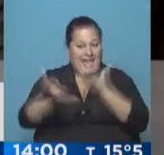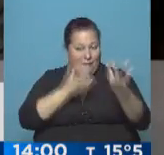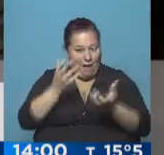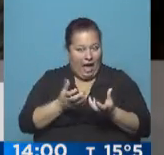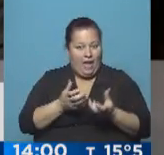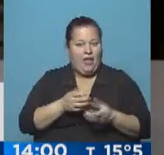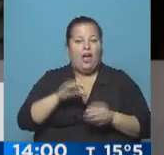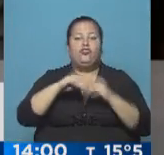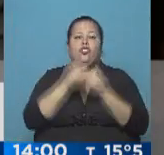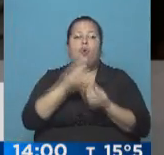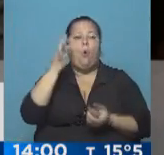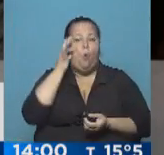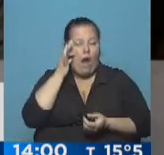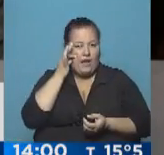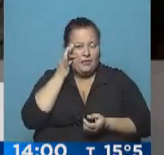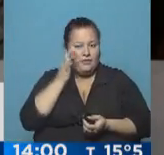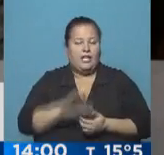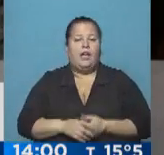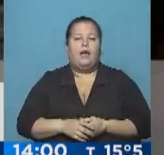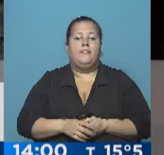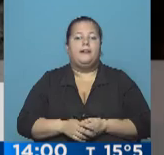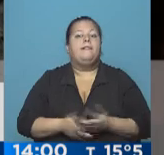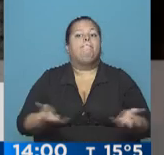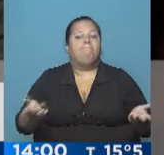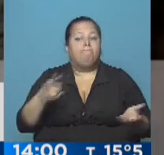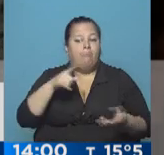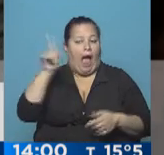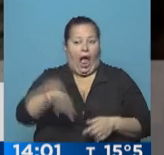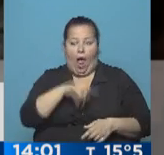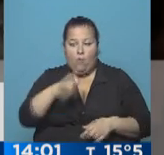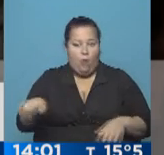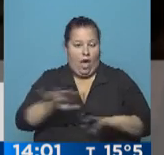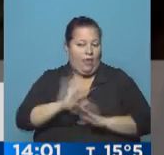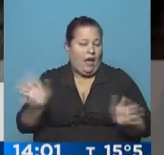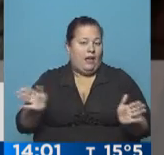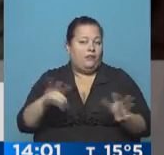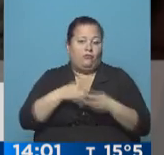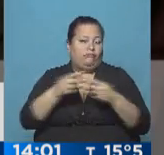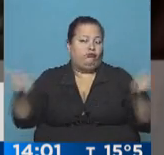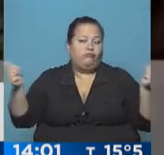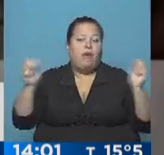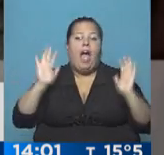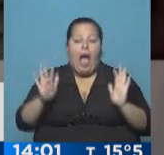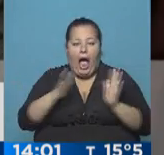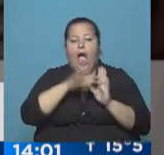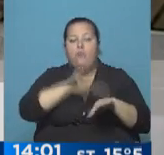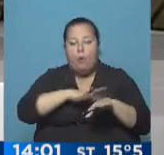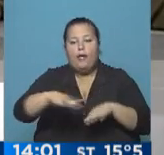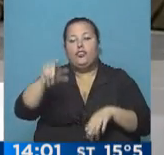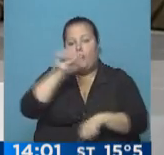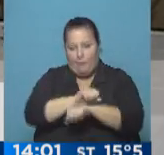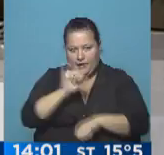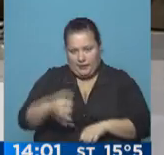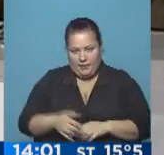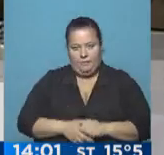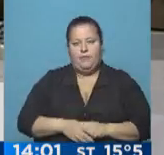que son 40... evidentemente son nulas, ¿no es cierto? Eso desapareció, hay un proceso penal. ¿Contesta a